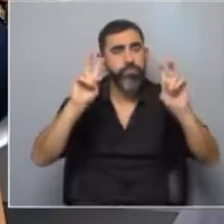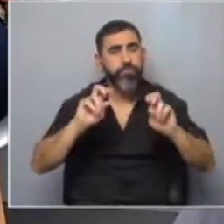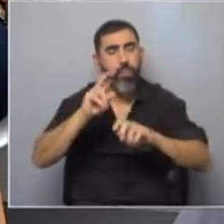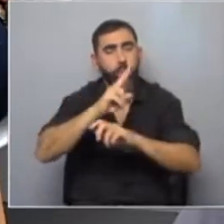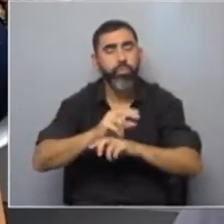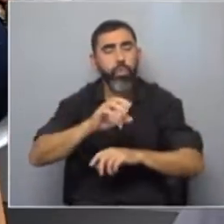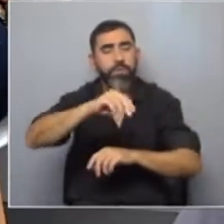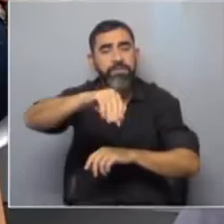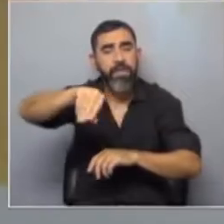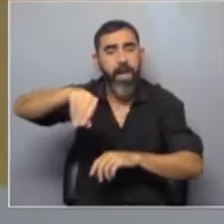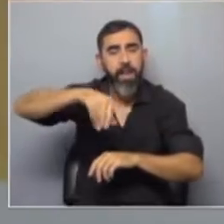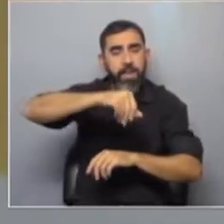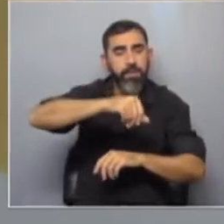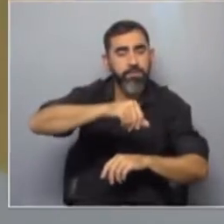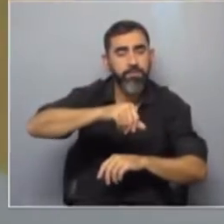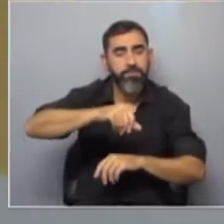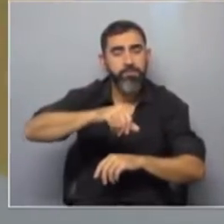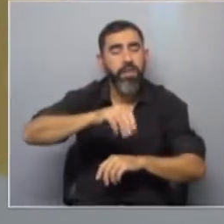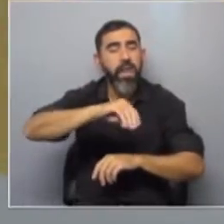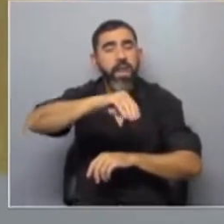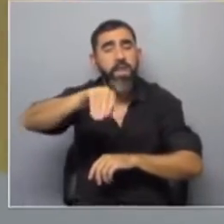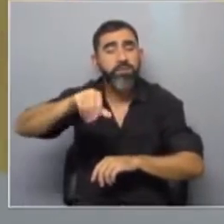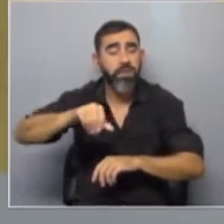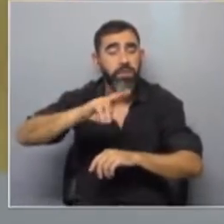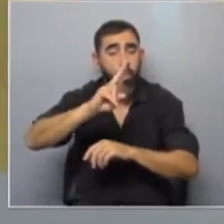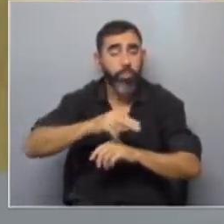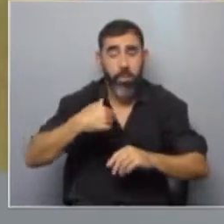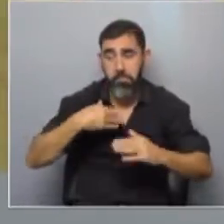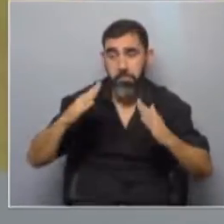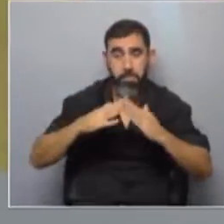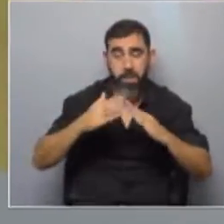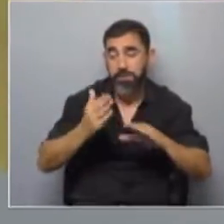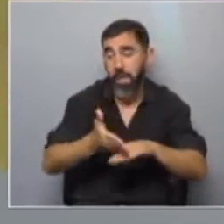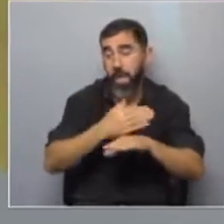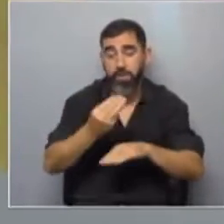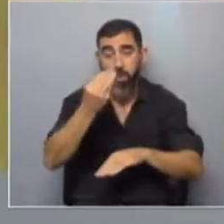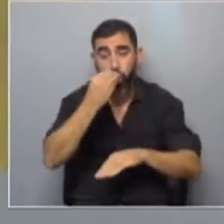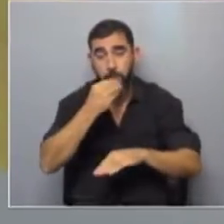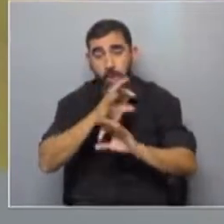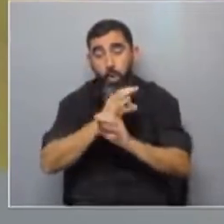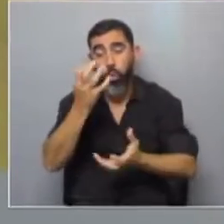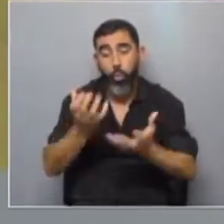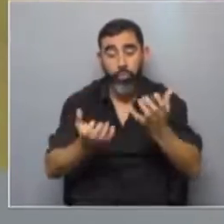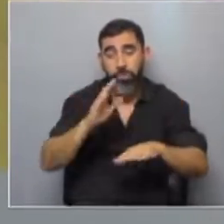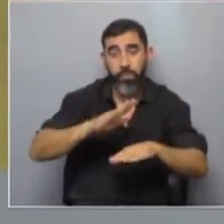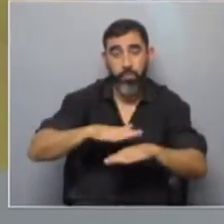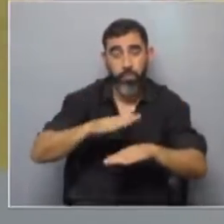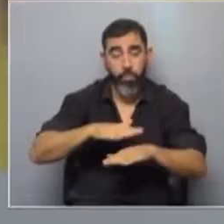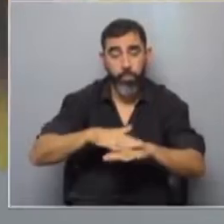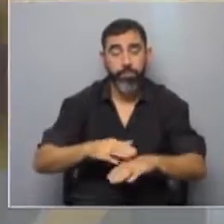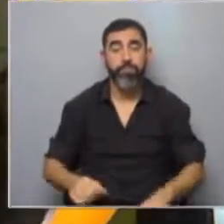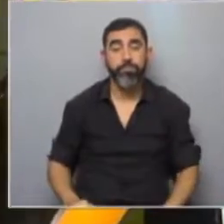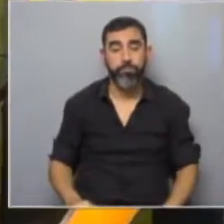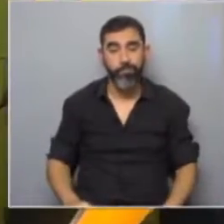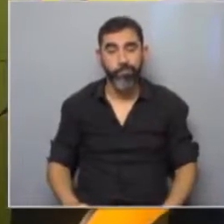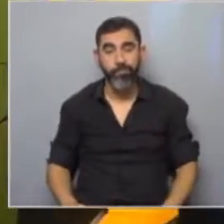uso de sal discrecional. La sal discrecional es la que nosotros usamos en nuestra casa antes de comer o al cocinar, ¿no? Que muchas